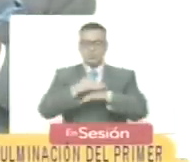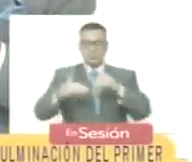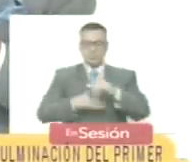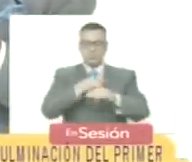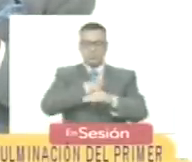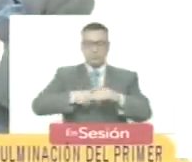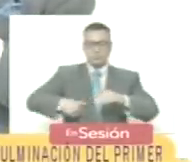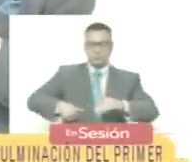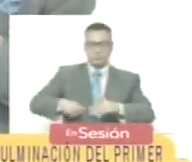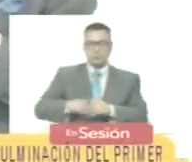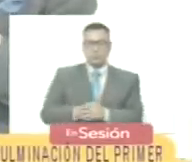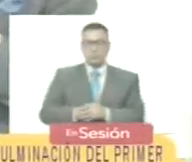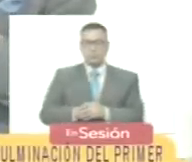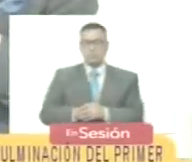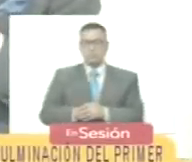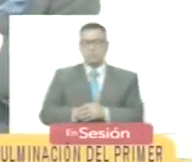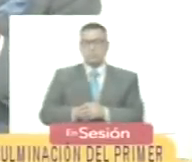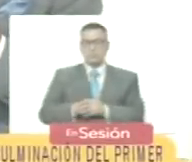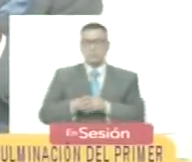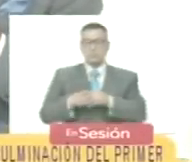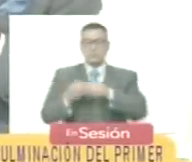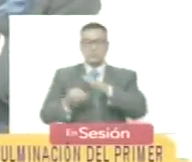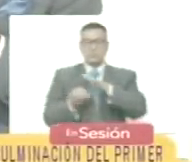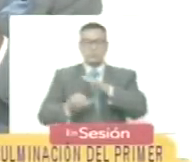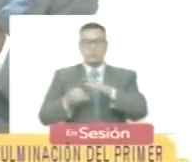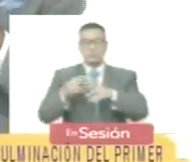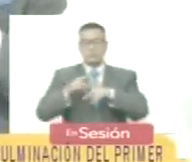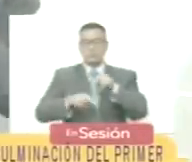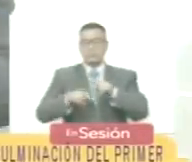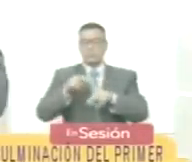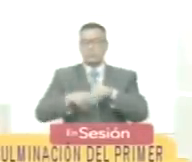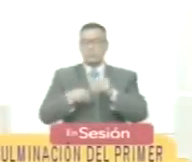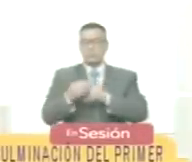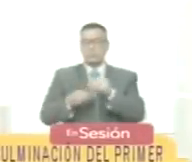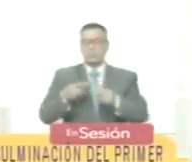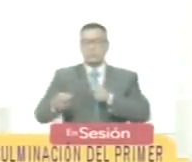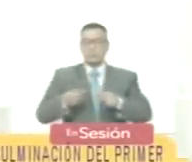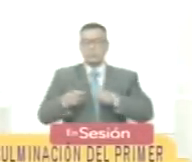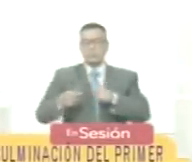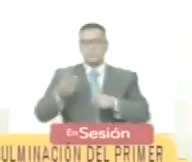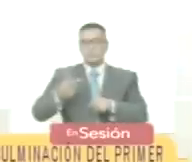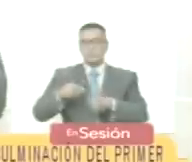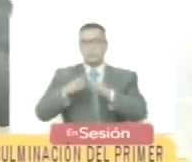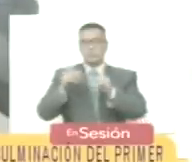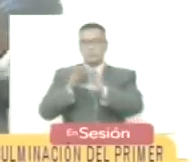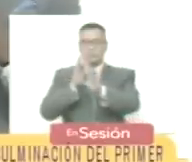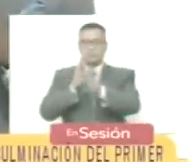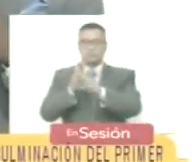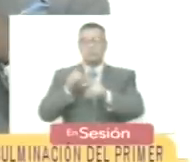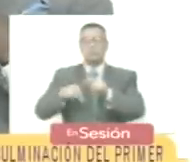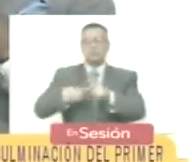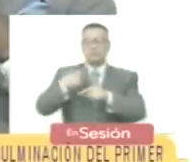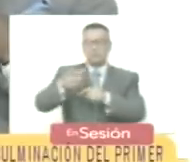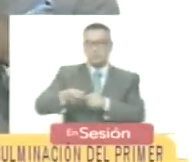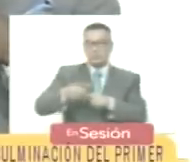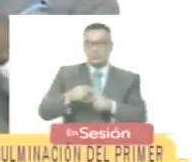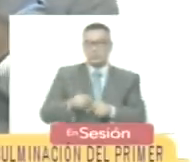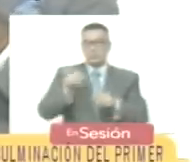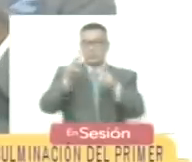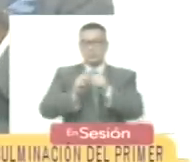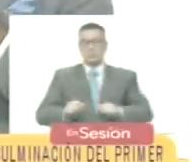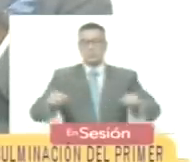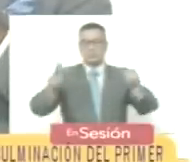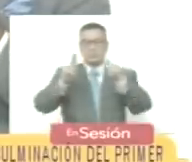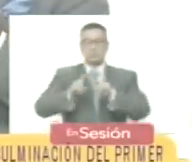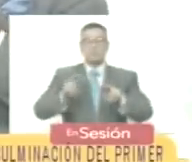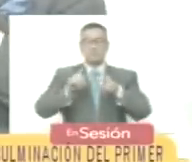vicepresidencia de la novísima institución generada desde el movimiento de no alineado, que después de Naciones Unidas es